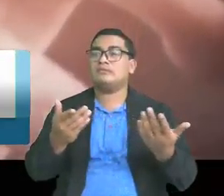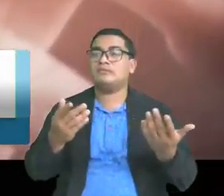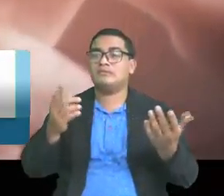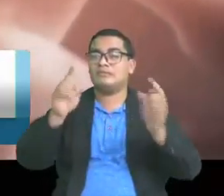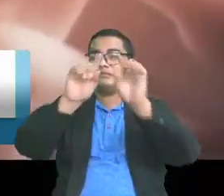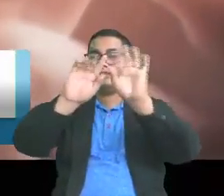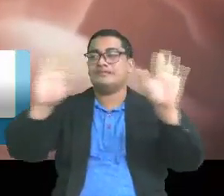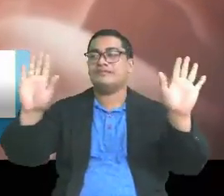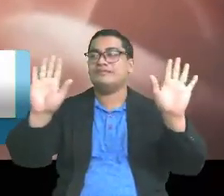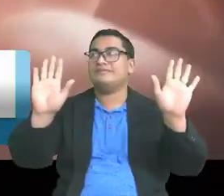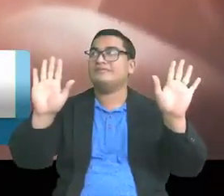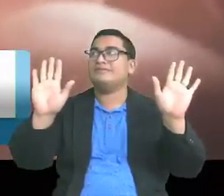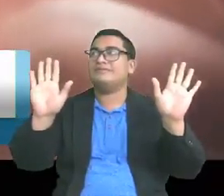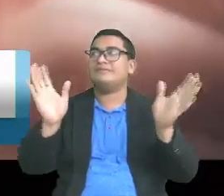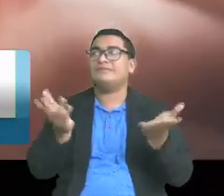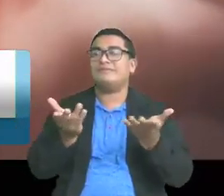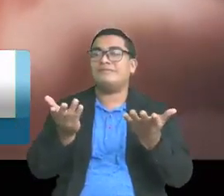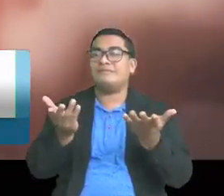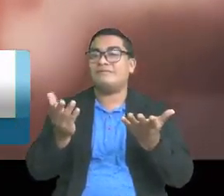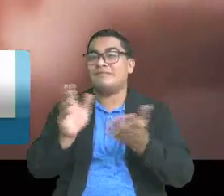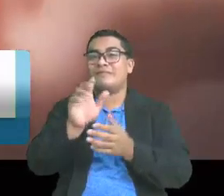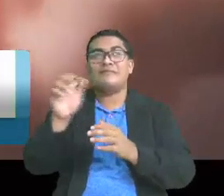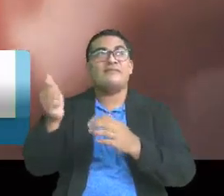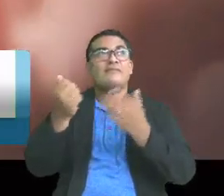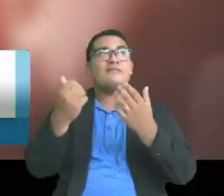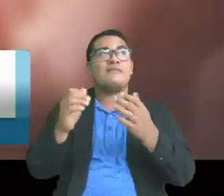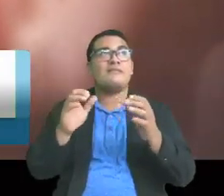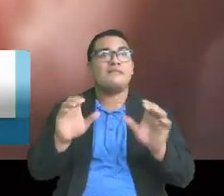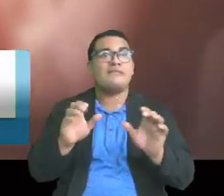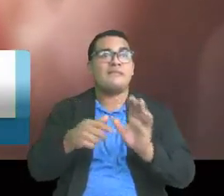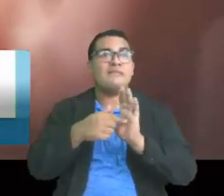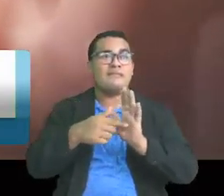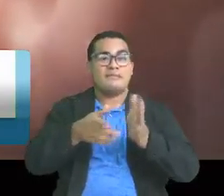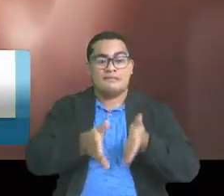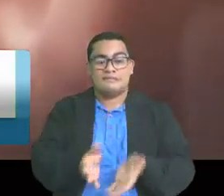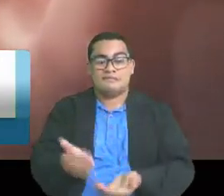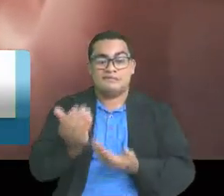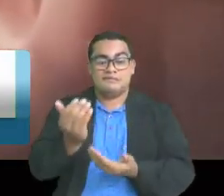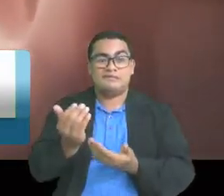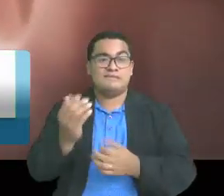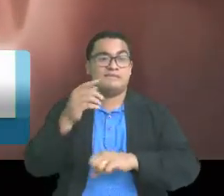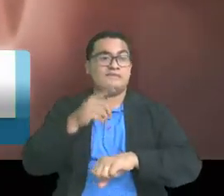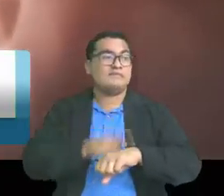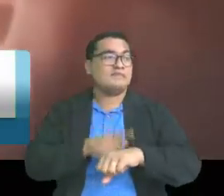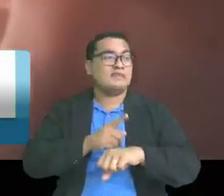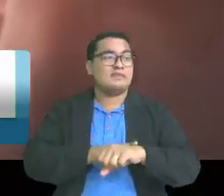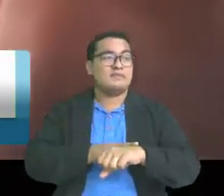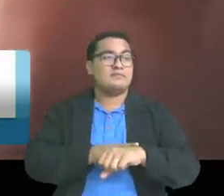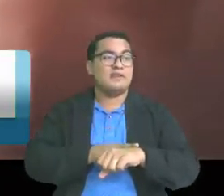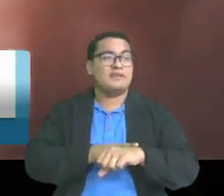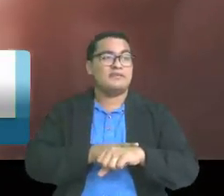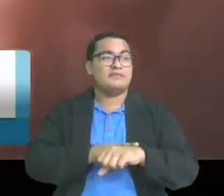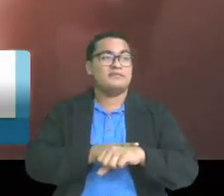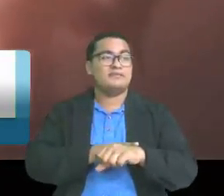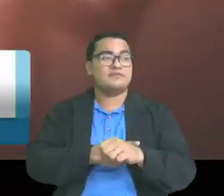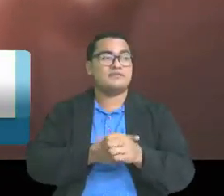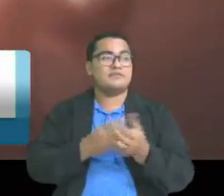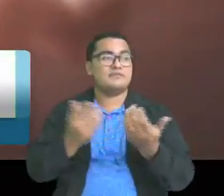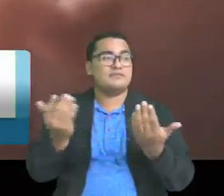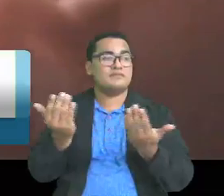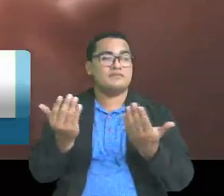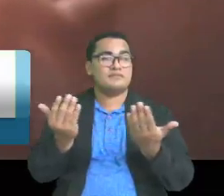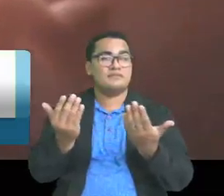Ahora, otra cosa es que cuando nosotros nacemos hay tiempos, ¿no? Que se puede presentar el